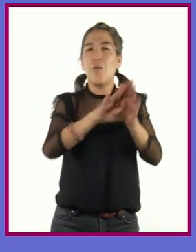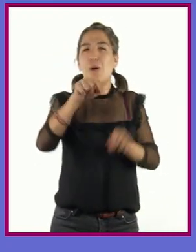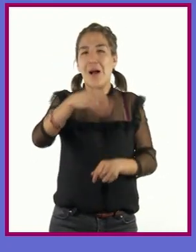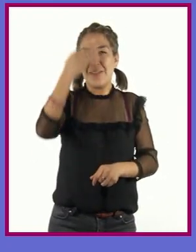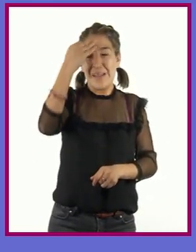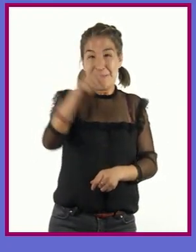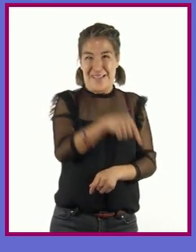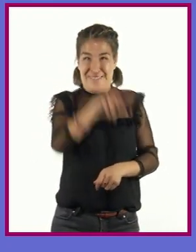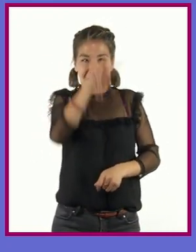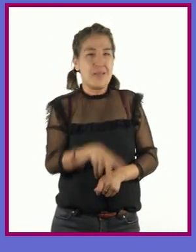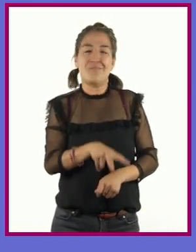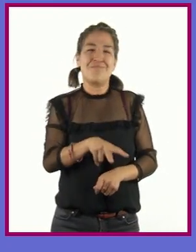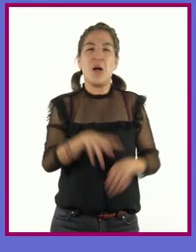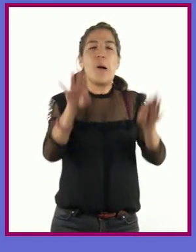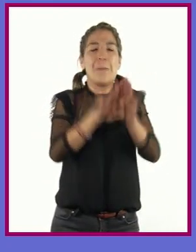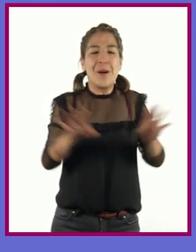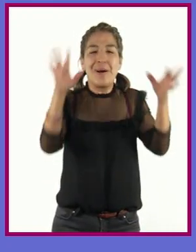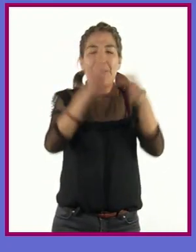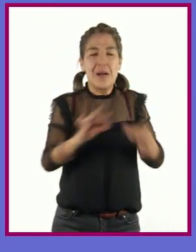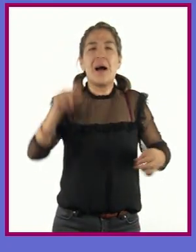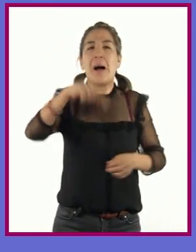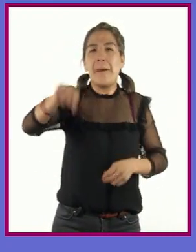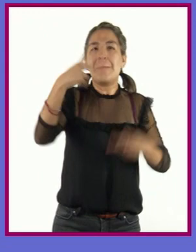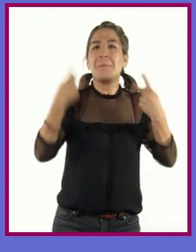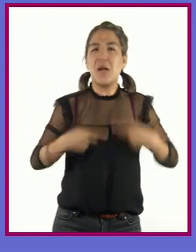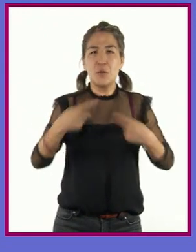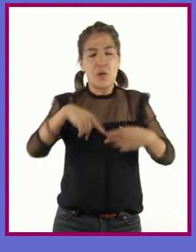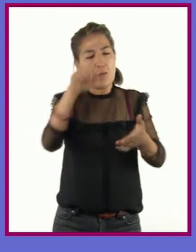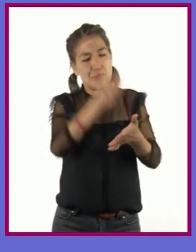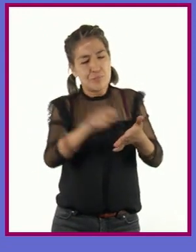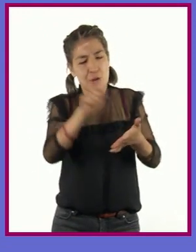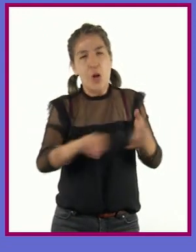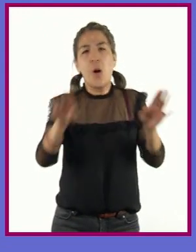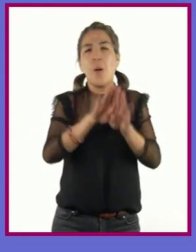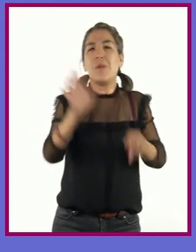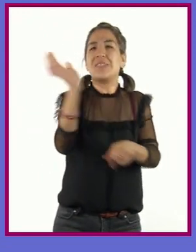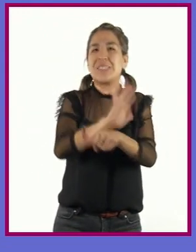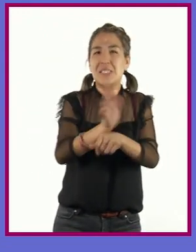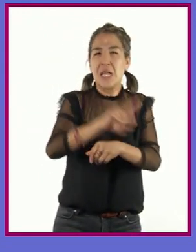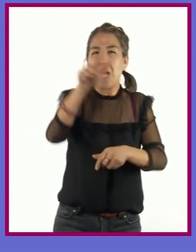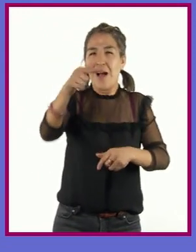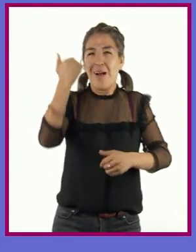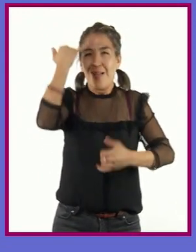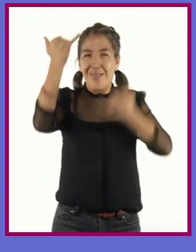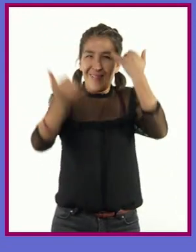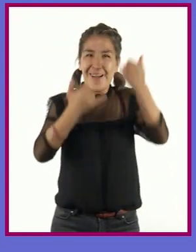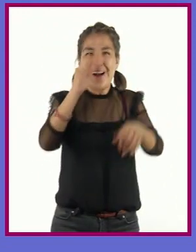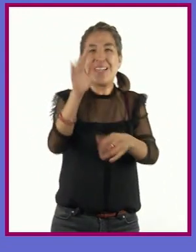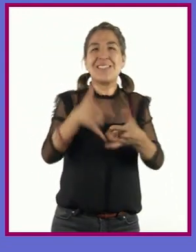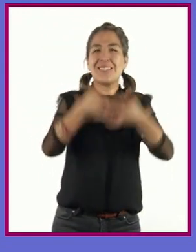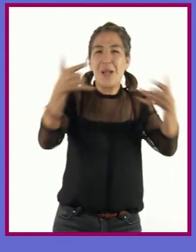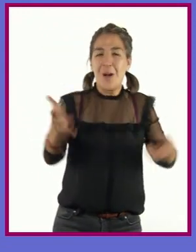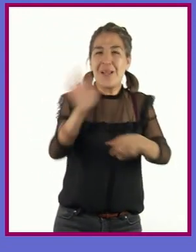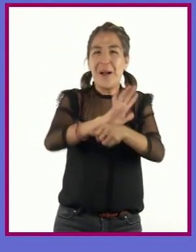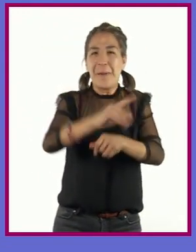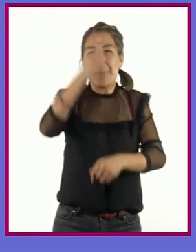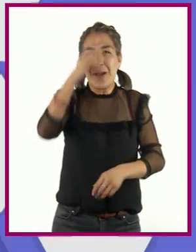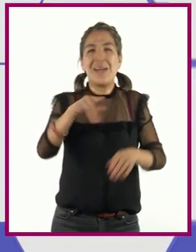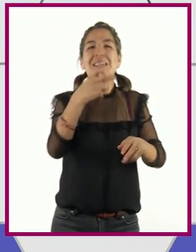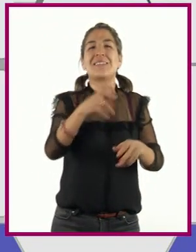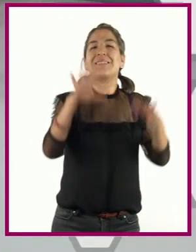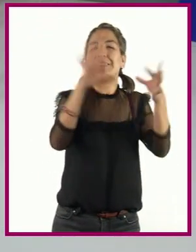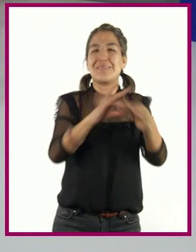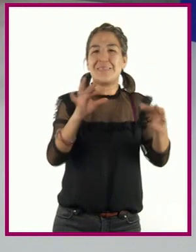no exista más que en teoría, ha inspirado a artistas y escritores para imaginar historias tan increíbles como este fenómeno del universo que